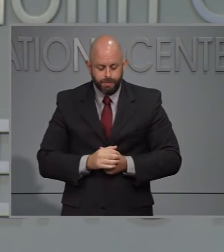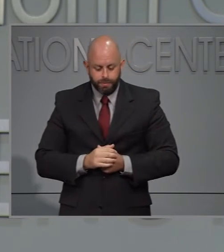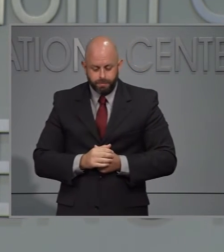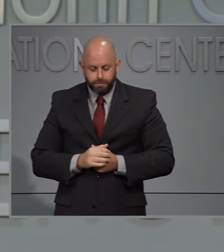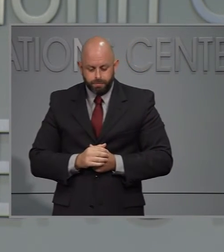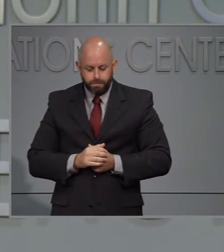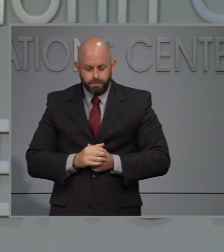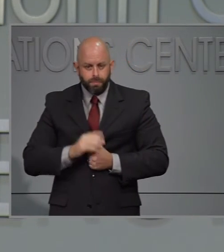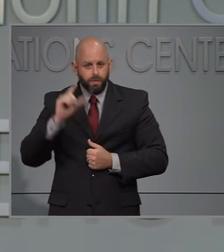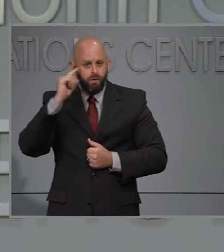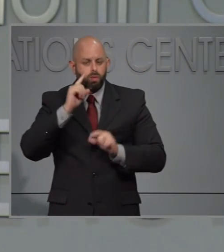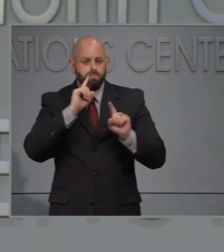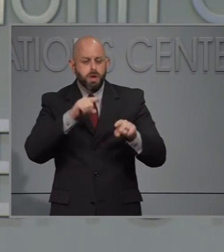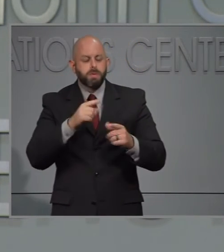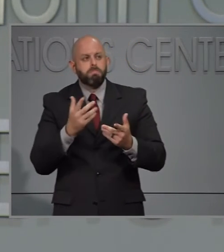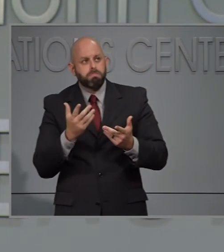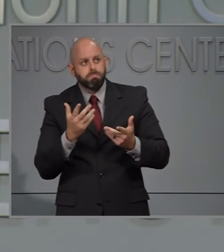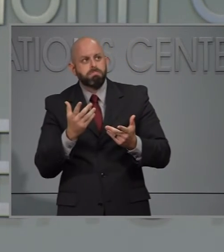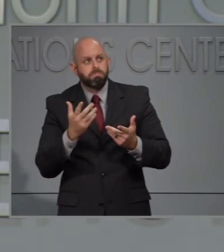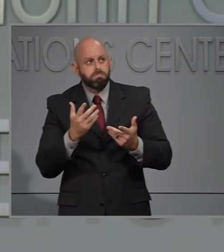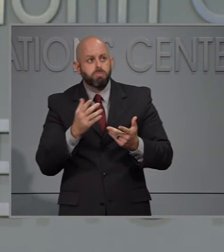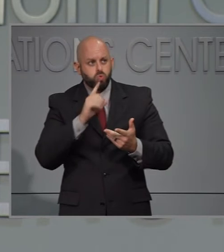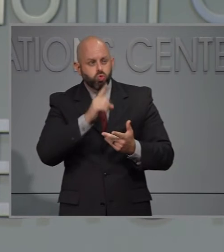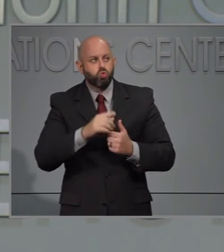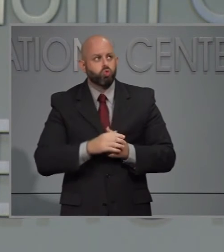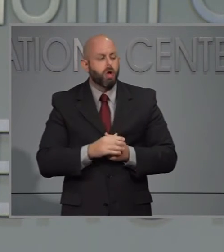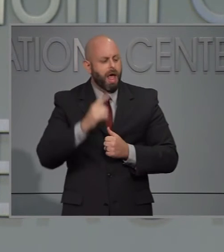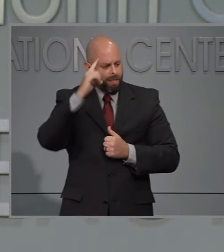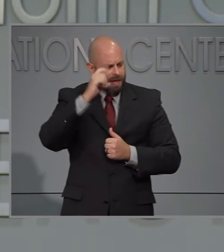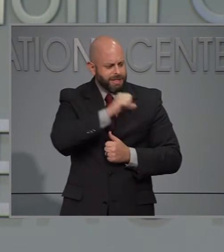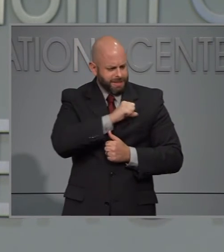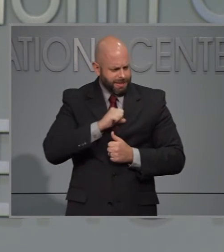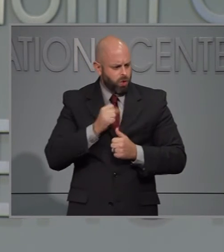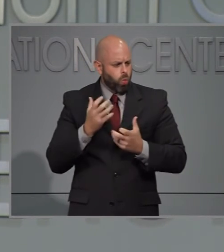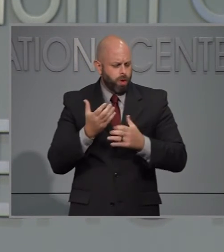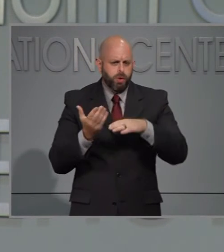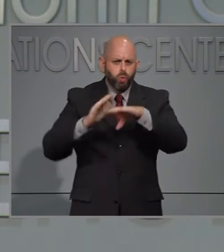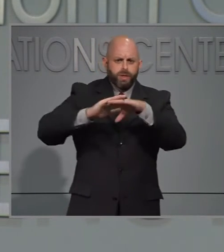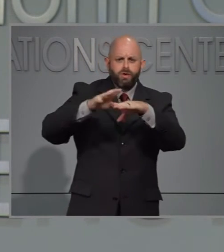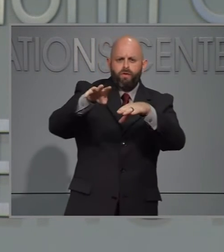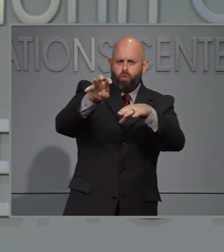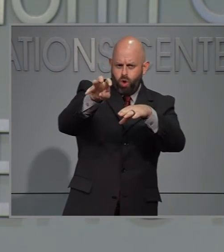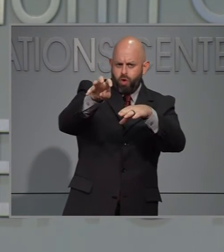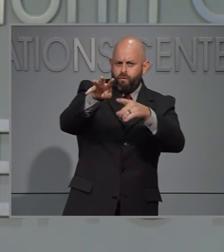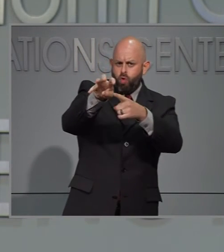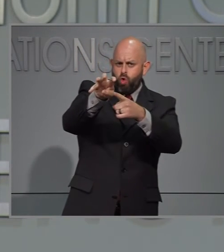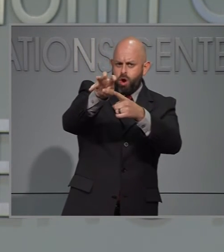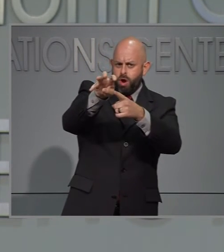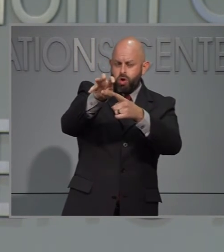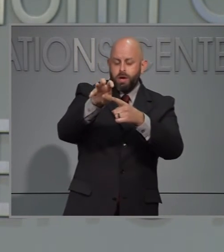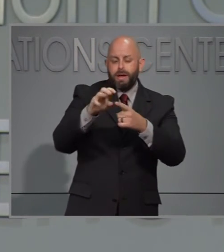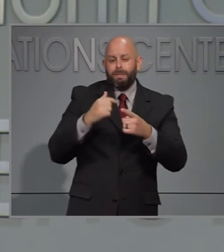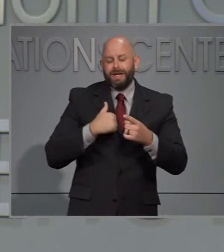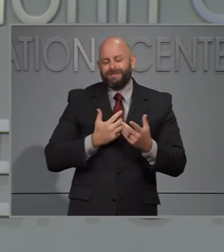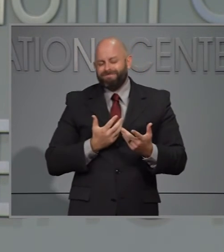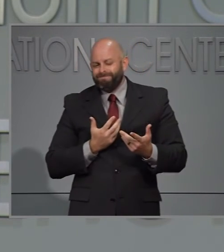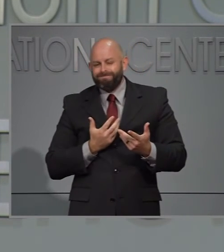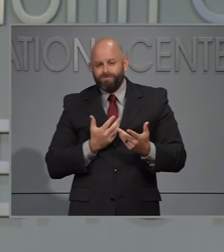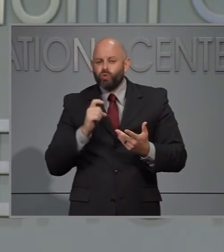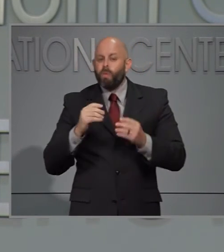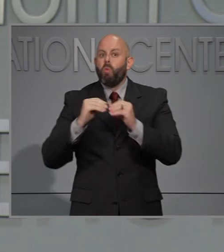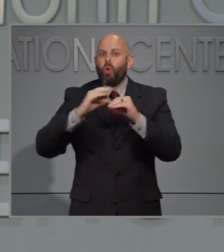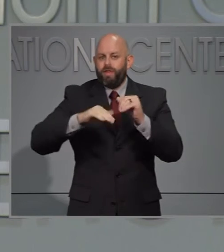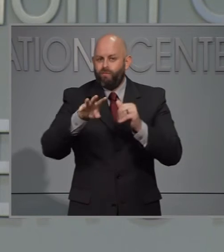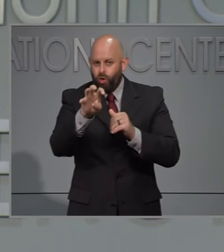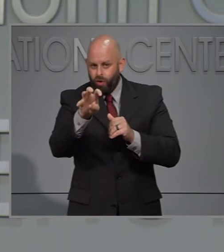una propuesta de hasta 400, pero debería ser más alto que eso, porque cuando